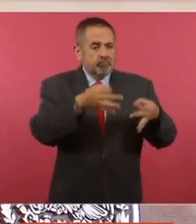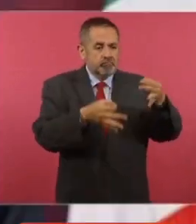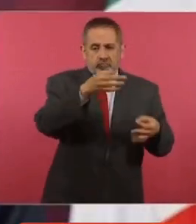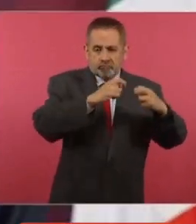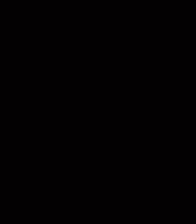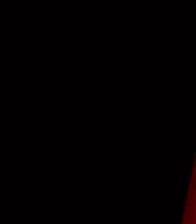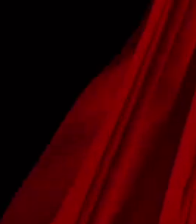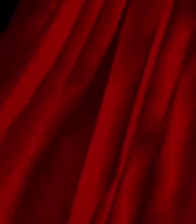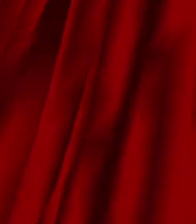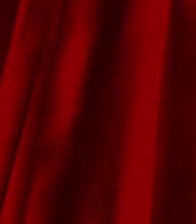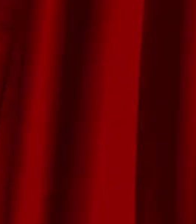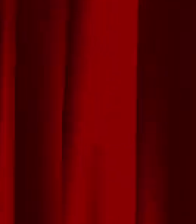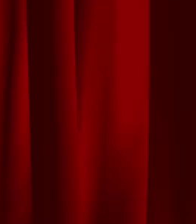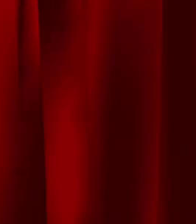los elige el pueblo